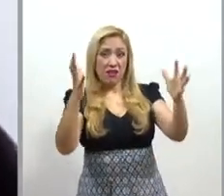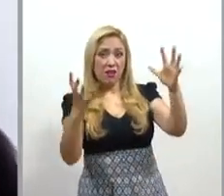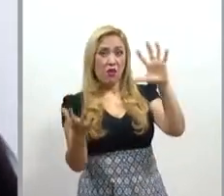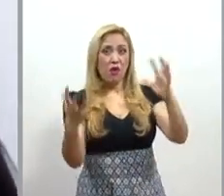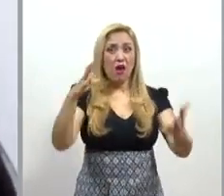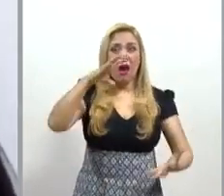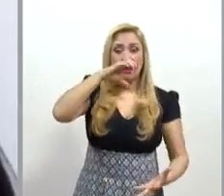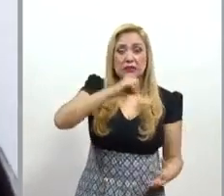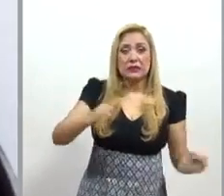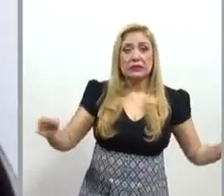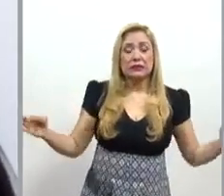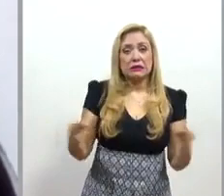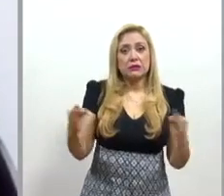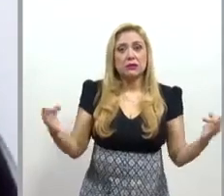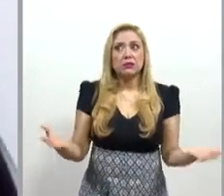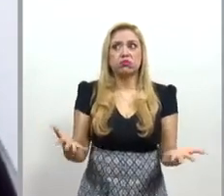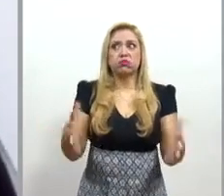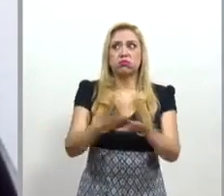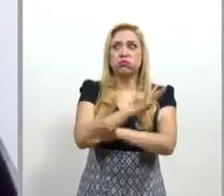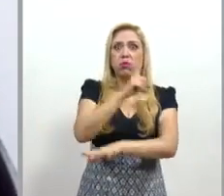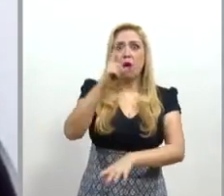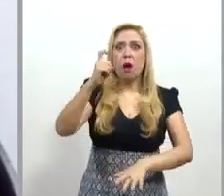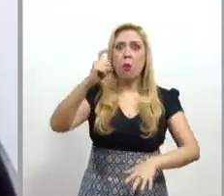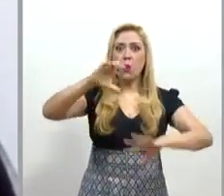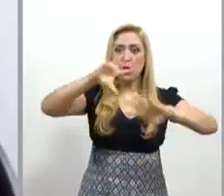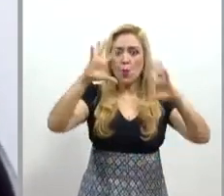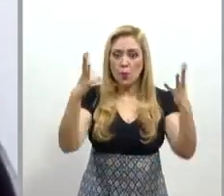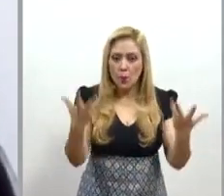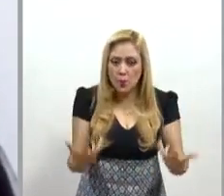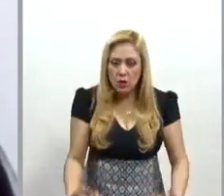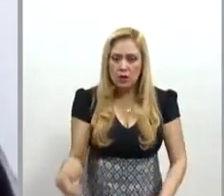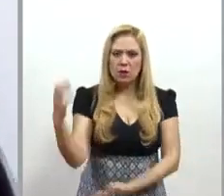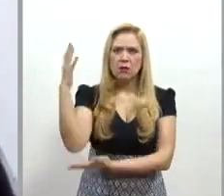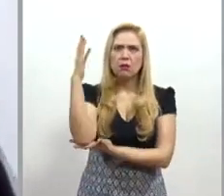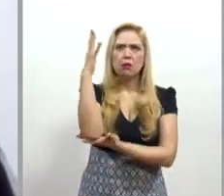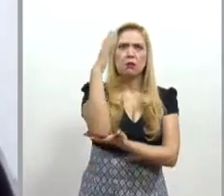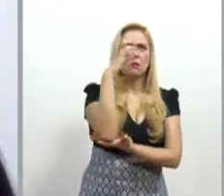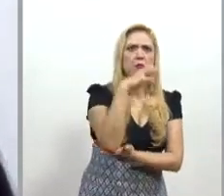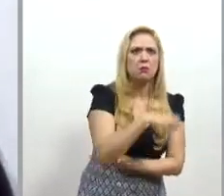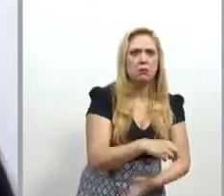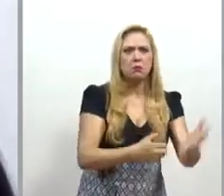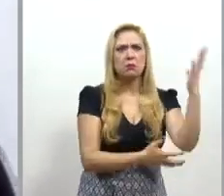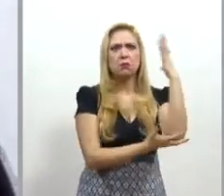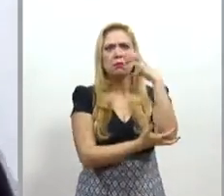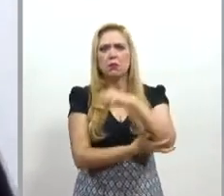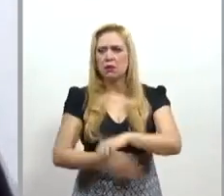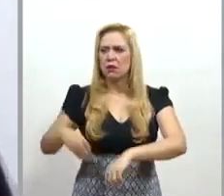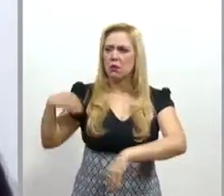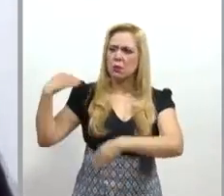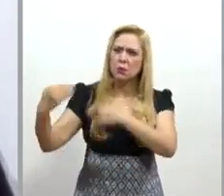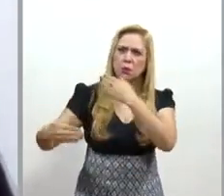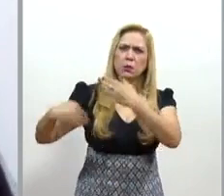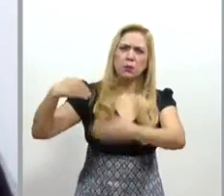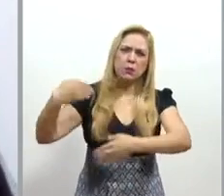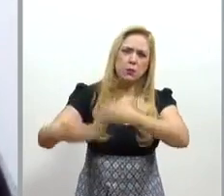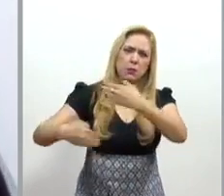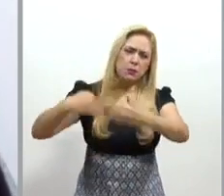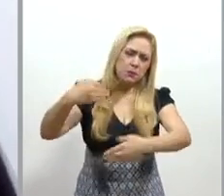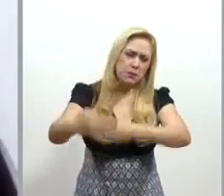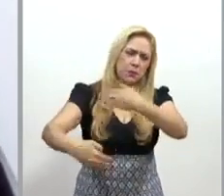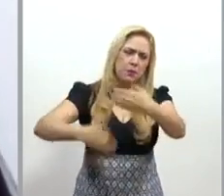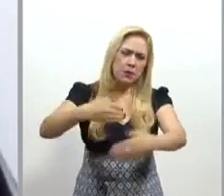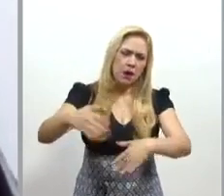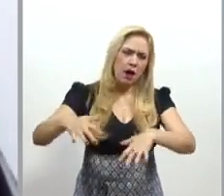distinto a aquellos cambios que se han venido dando a lo largo del tiempo en largos plazos